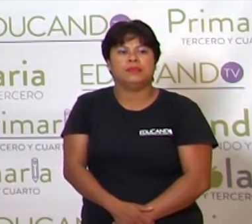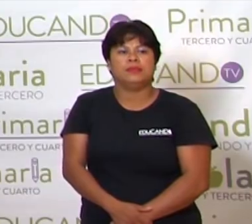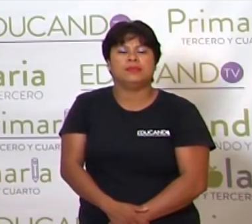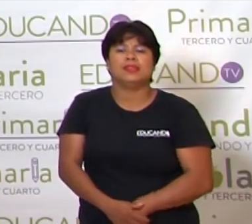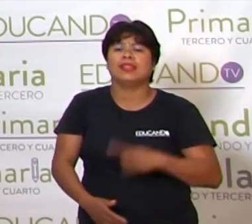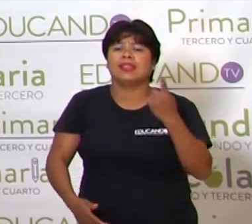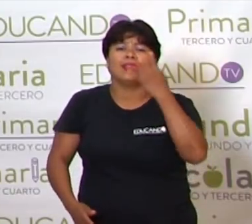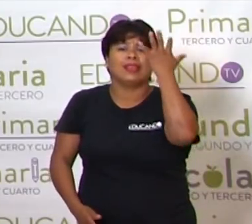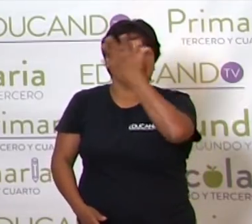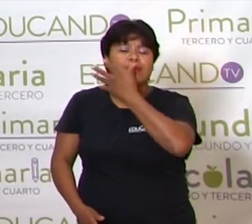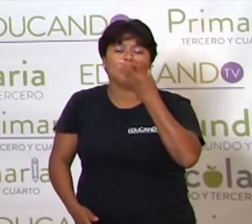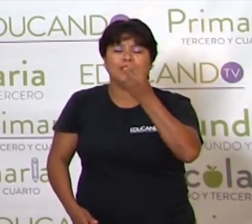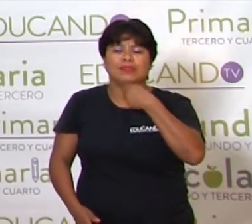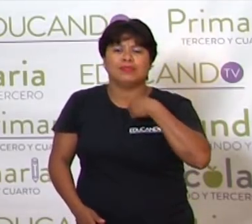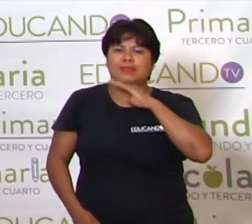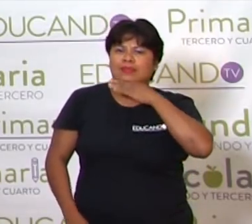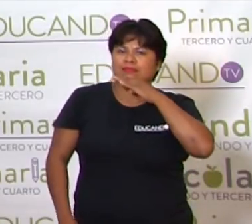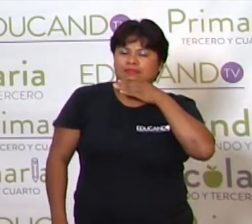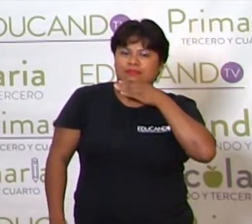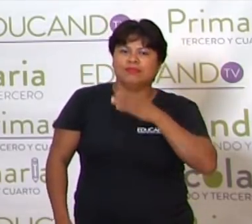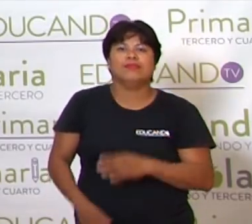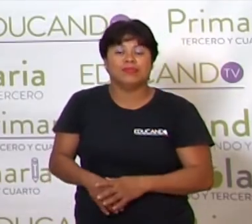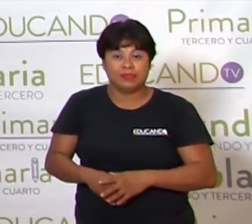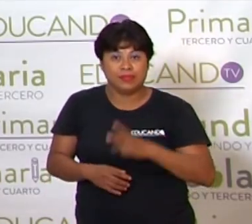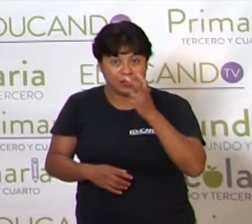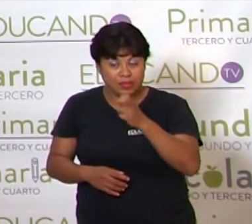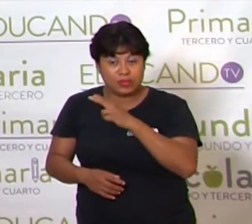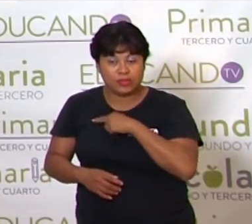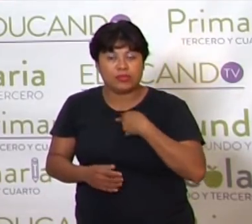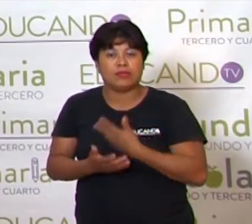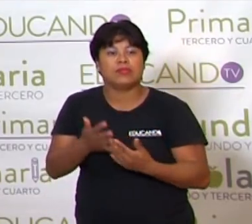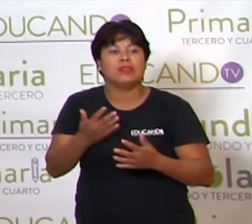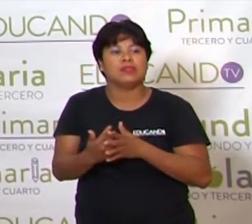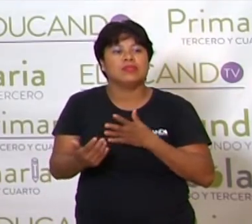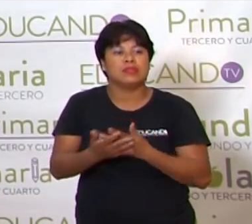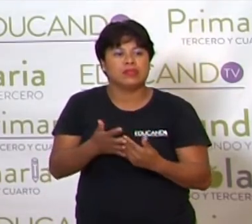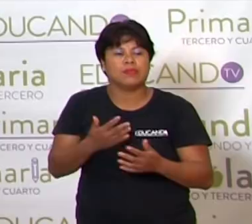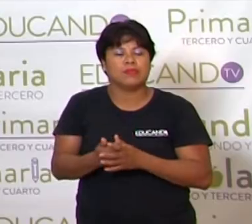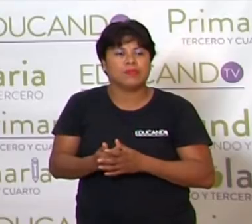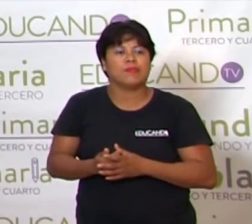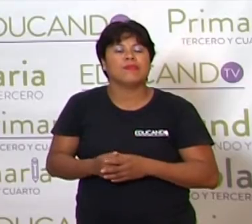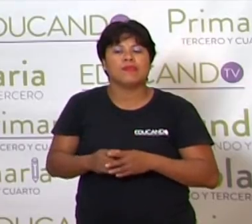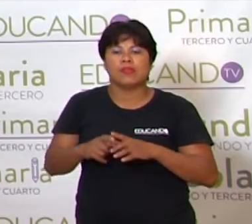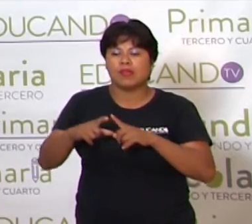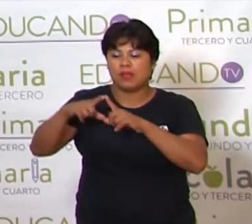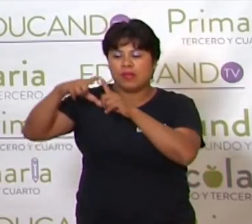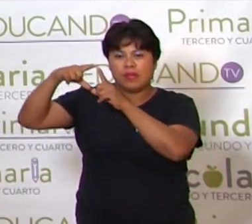Qué hermoso está mi maizal. Esto lo vamos a hacer en un